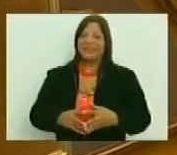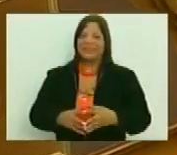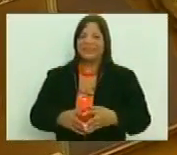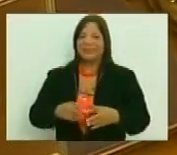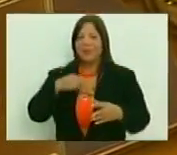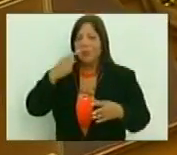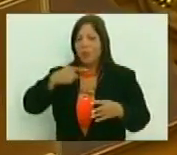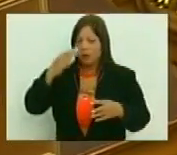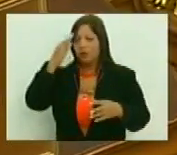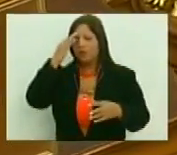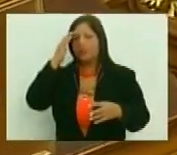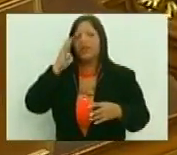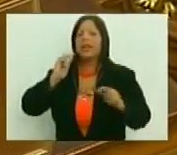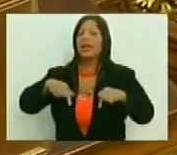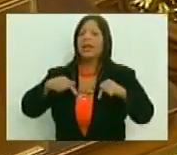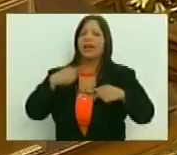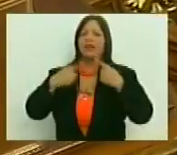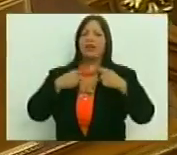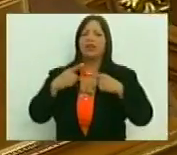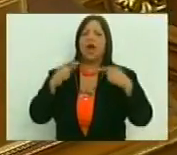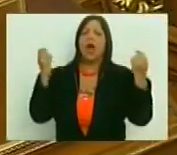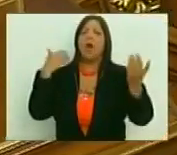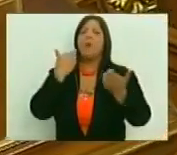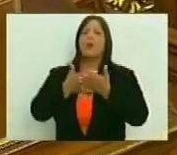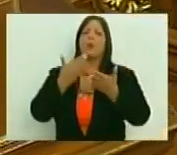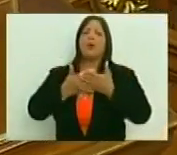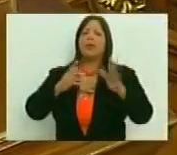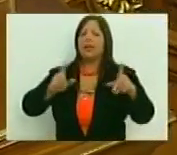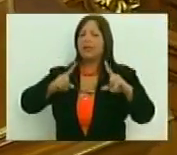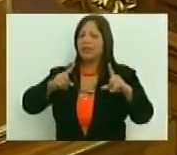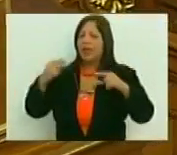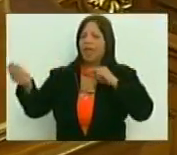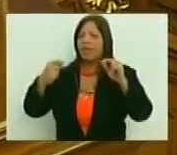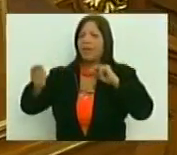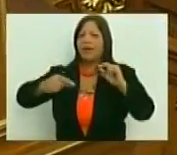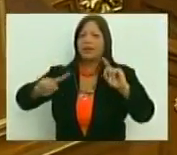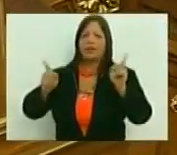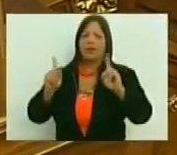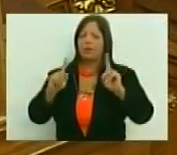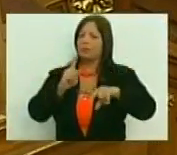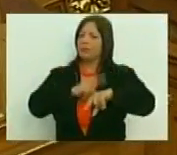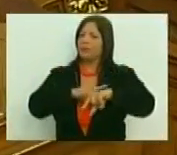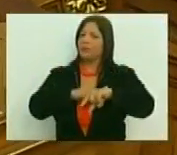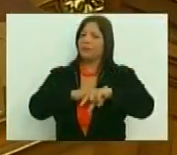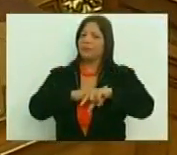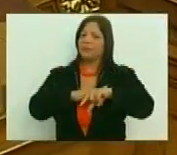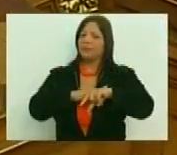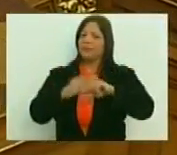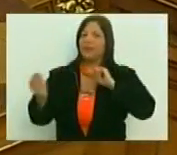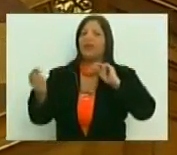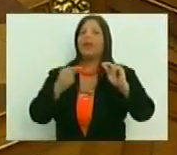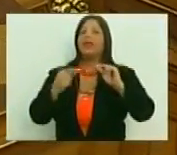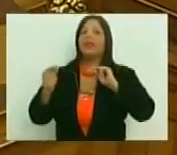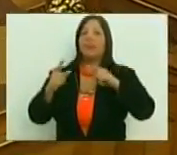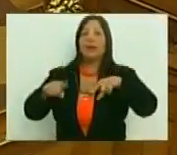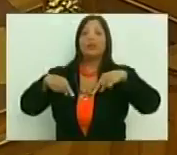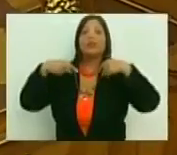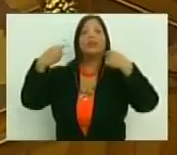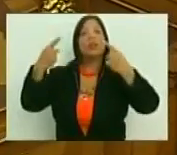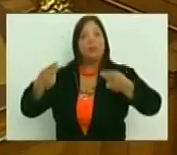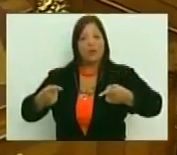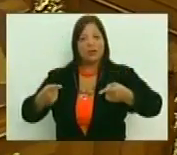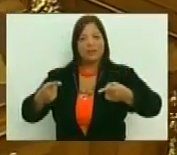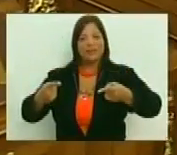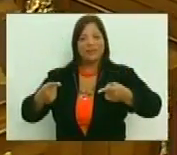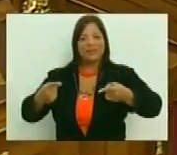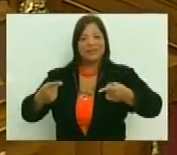Bueno, yo sé que esto no se trata de hacer propuestas ni hacer debate, porque el debate se empieza posterior